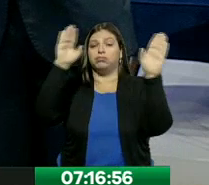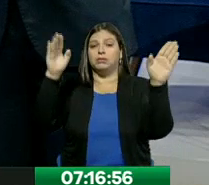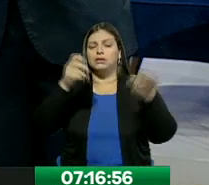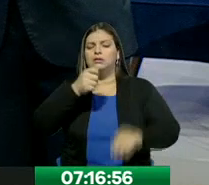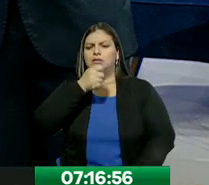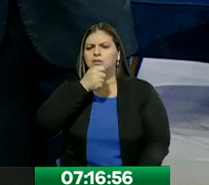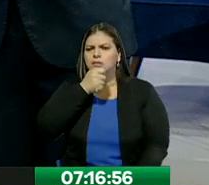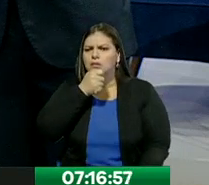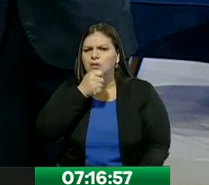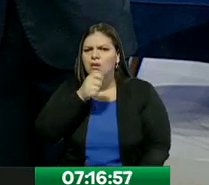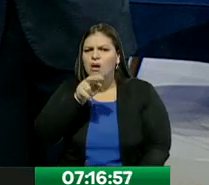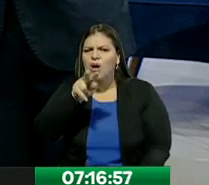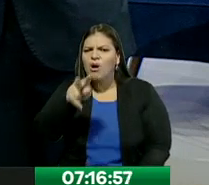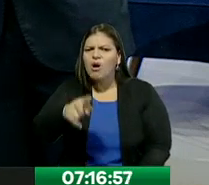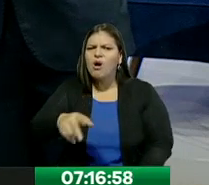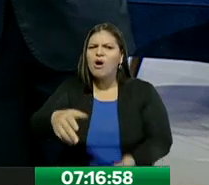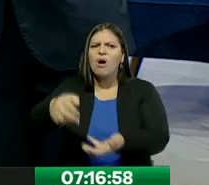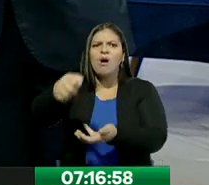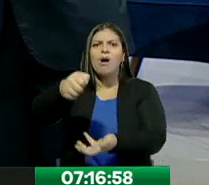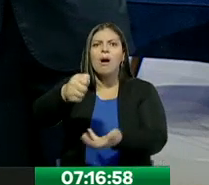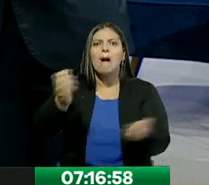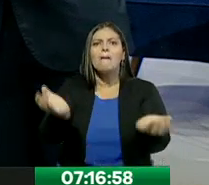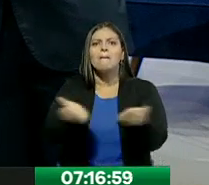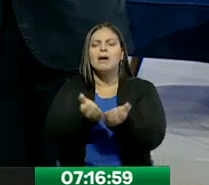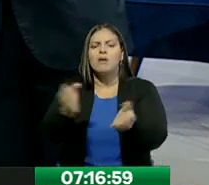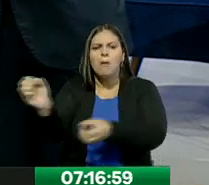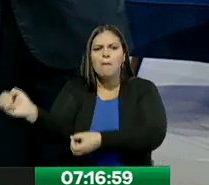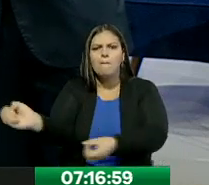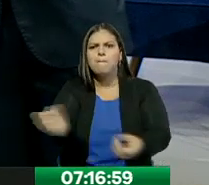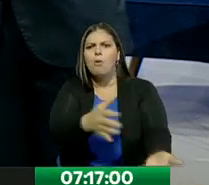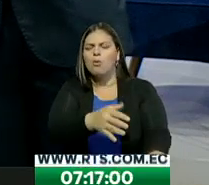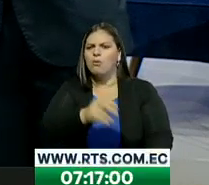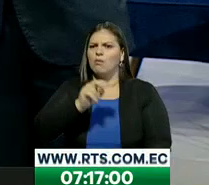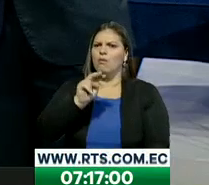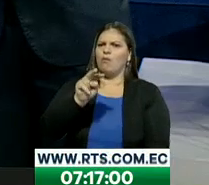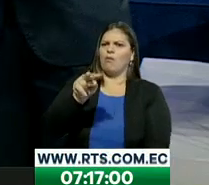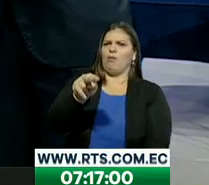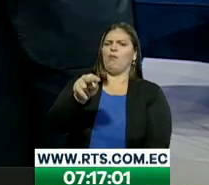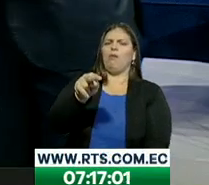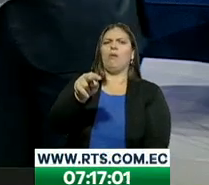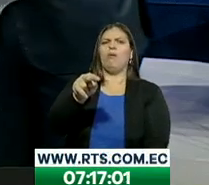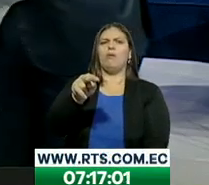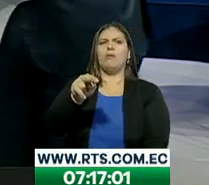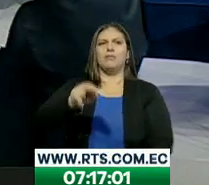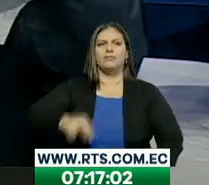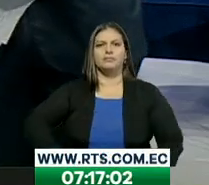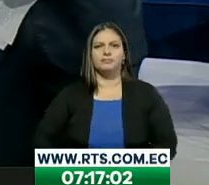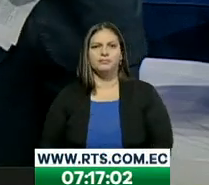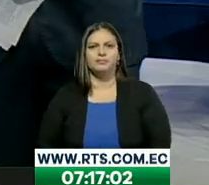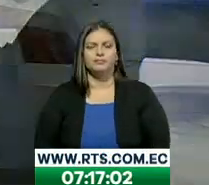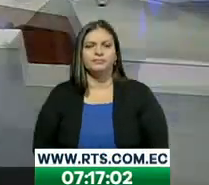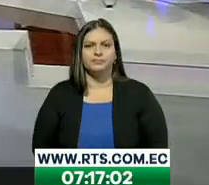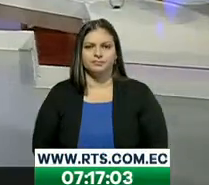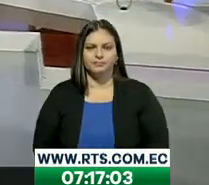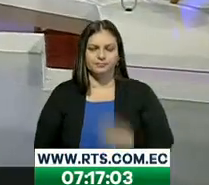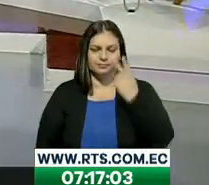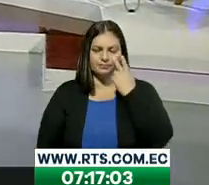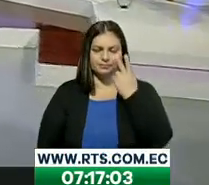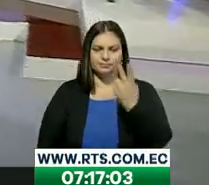personas arrojando fundas de basura en las inmediaciones de una ciudadela en el norte de Guayaquil, Adriana. Terrible.